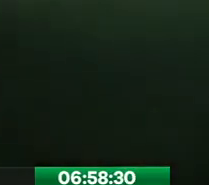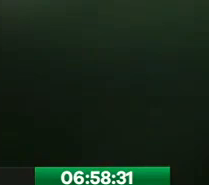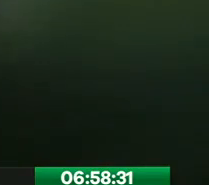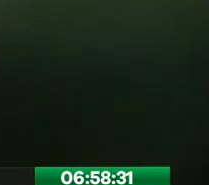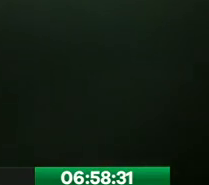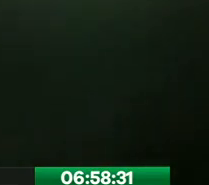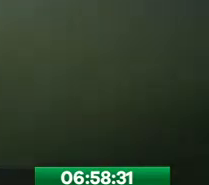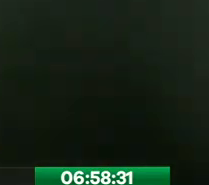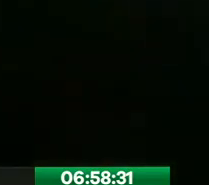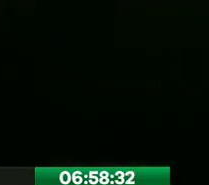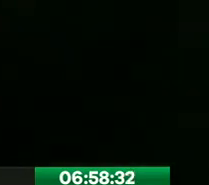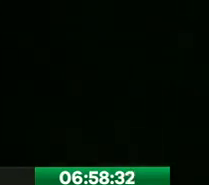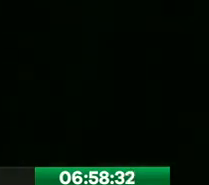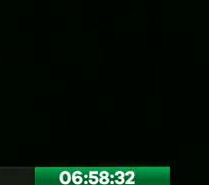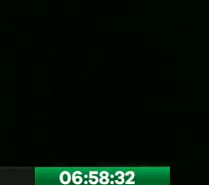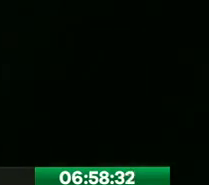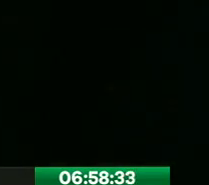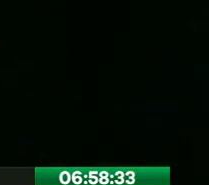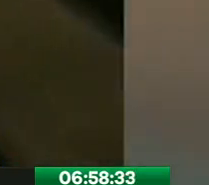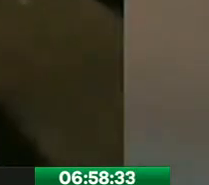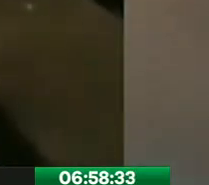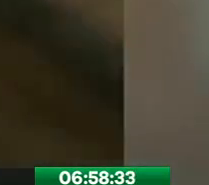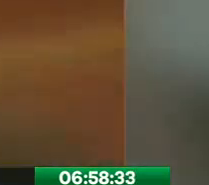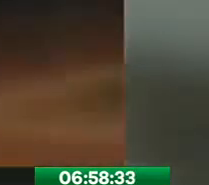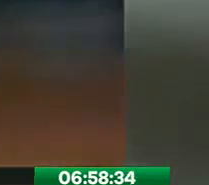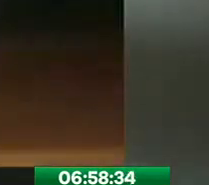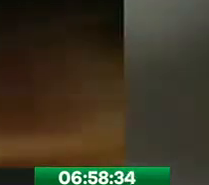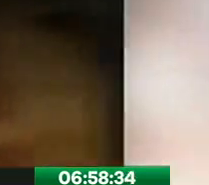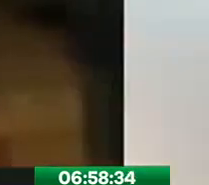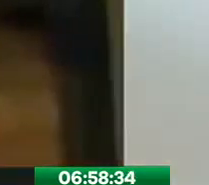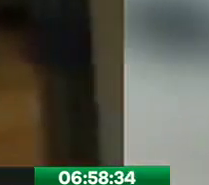uy, uy, coño, mierda. Y comenzaron a subir videos.